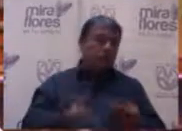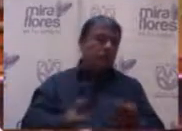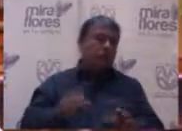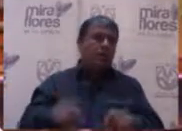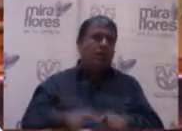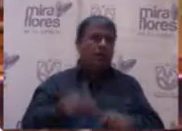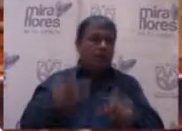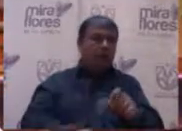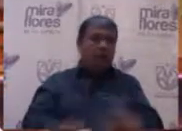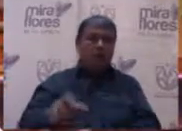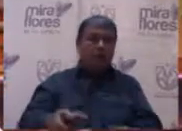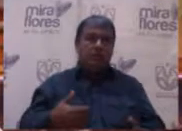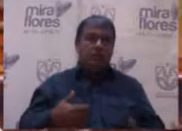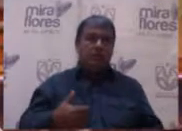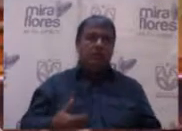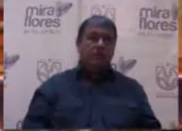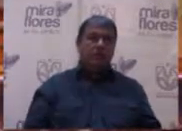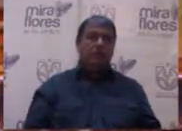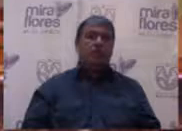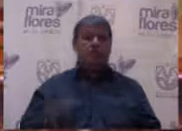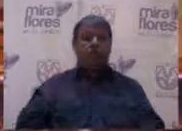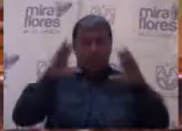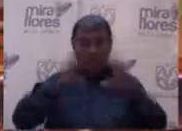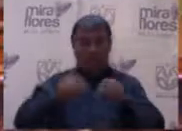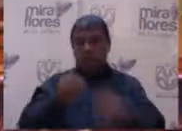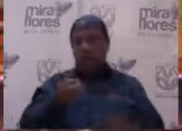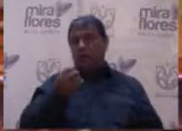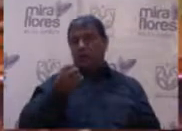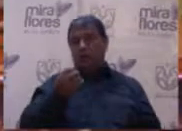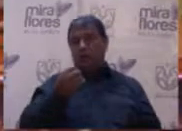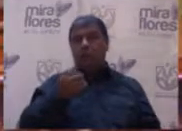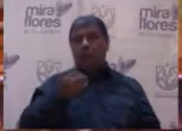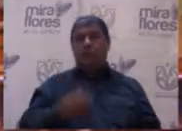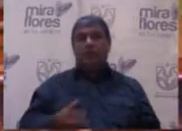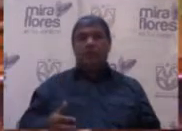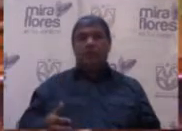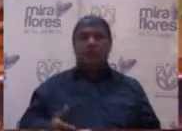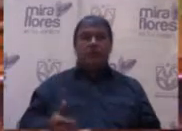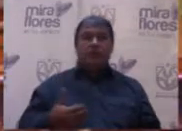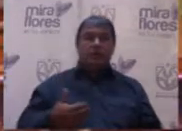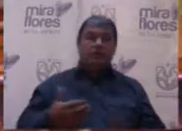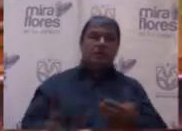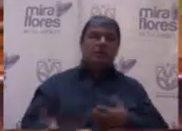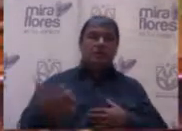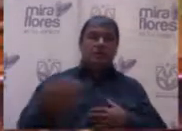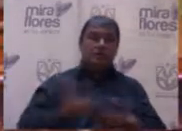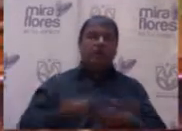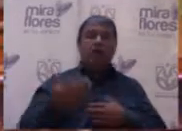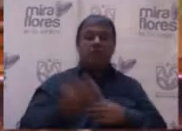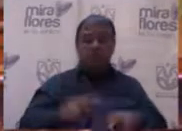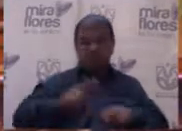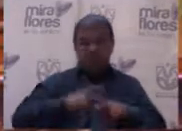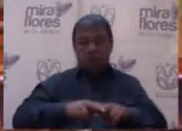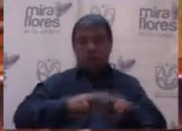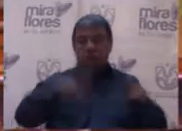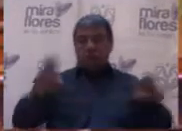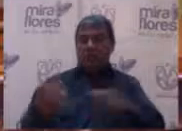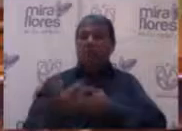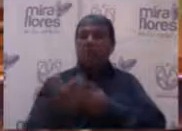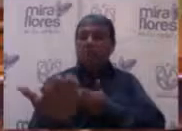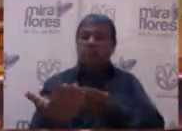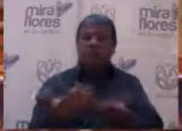caso de una persona que una noche en una comida, sentada en una mesa, digamos, al frente mío, me dice,